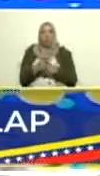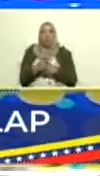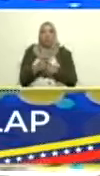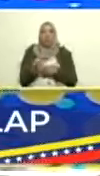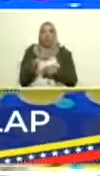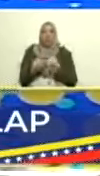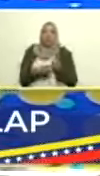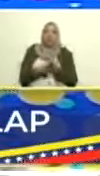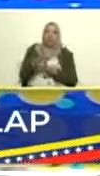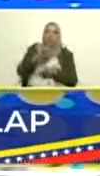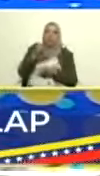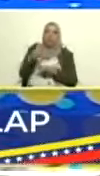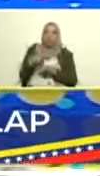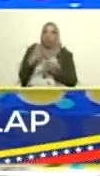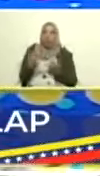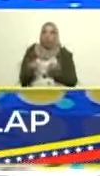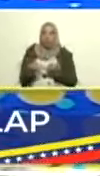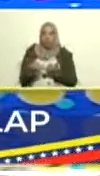seguiremos creciendo.